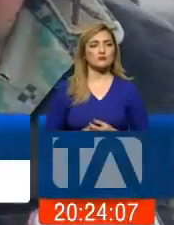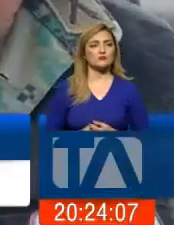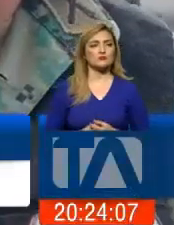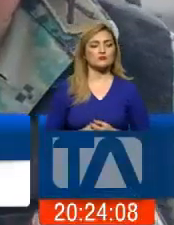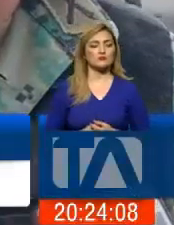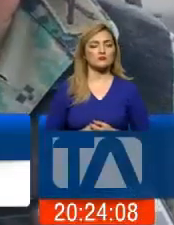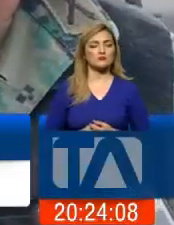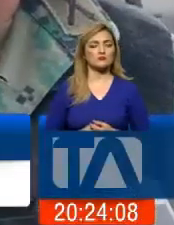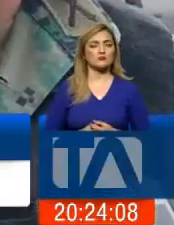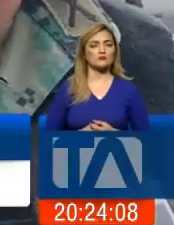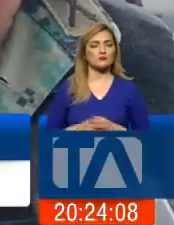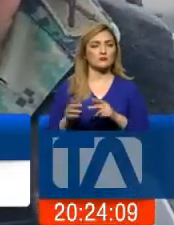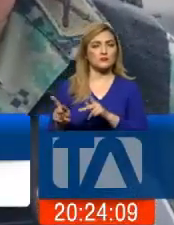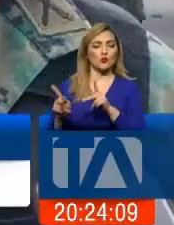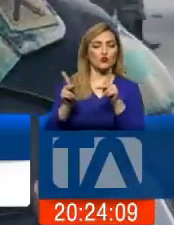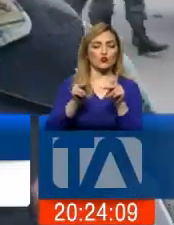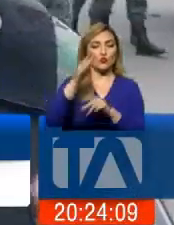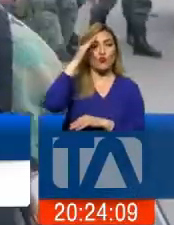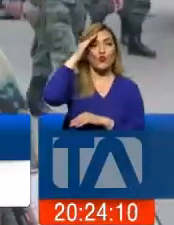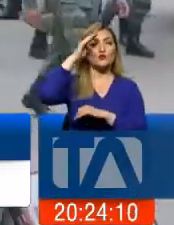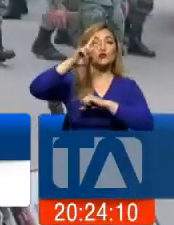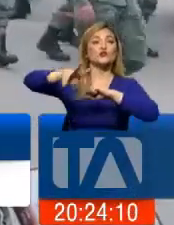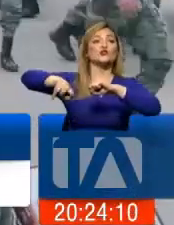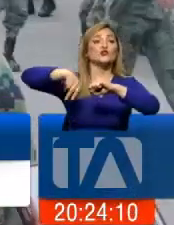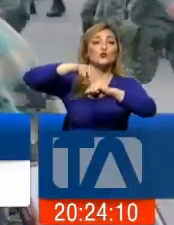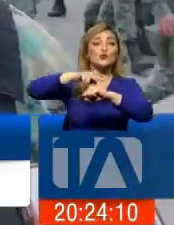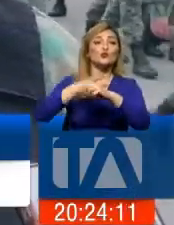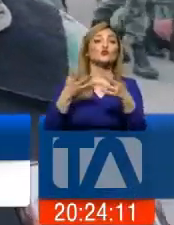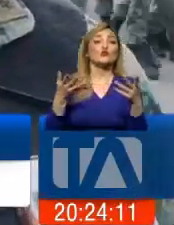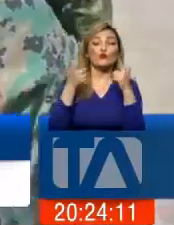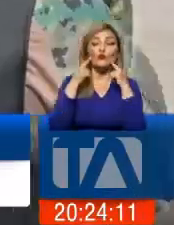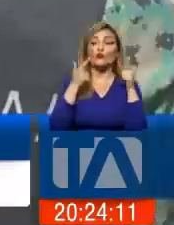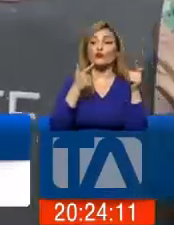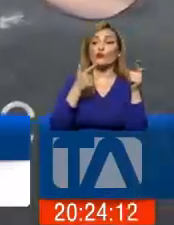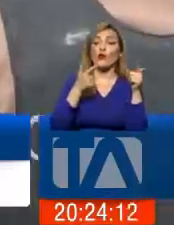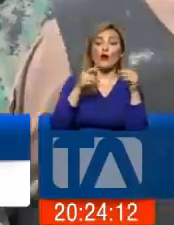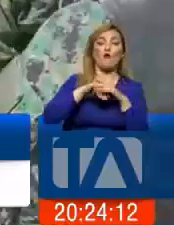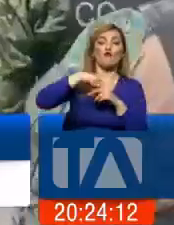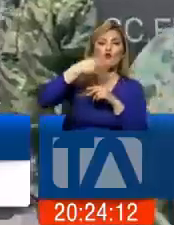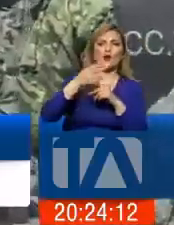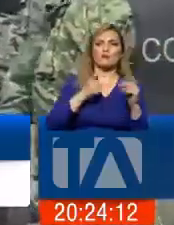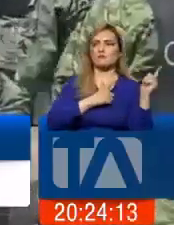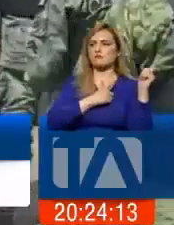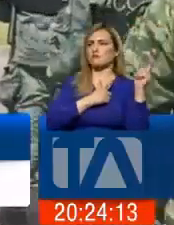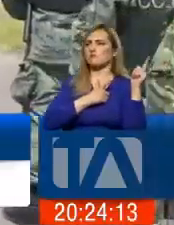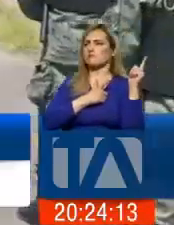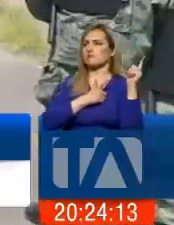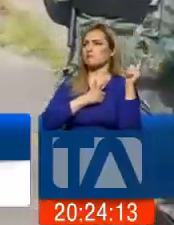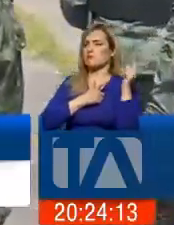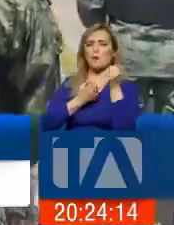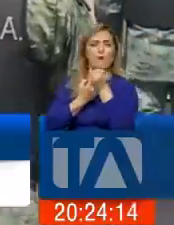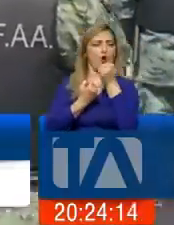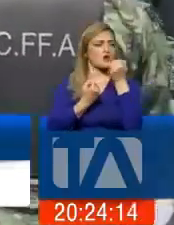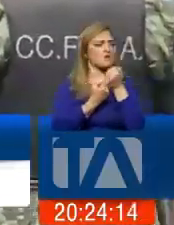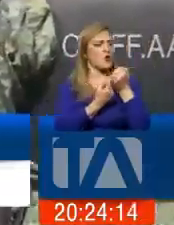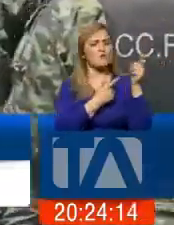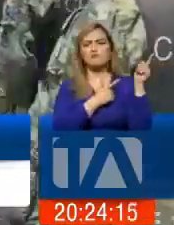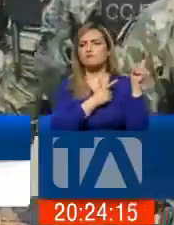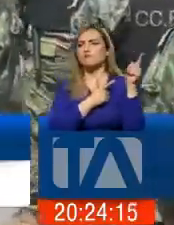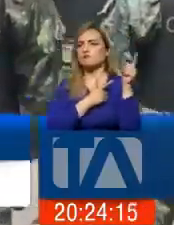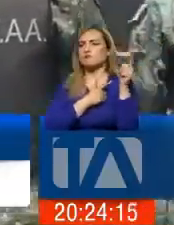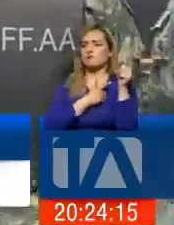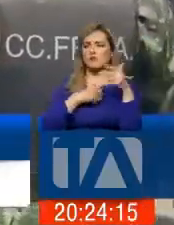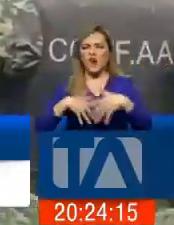plan que estamos con la Policía Nacional es resguardar el perímetro, así como apoyar a cualquier indicio